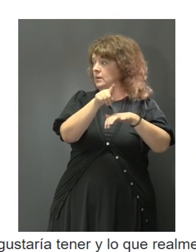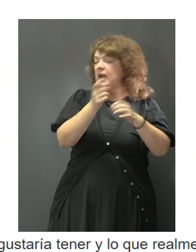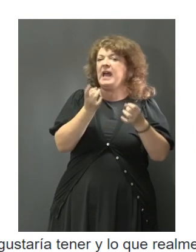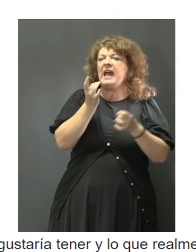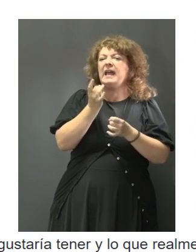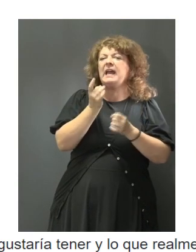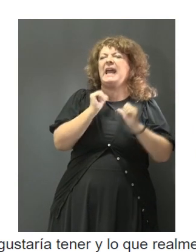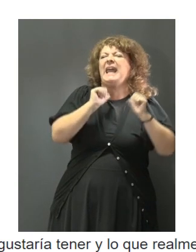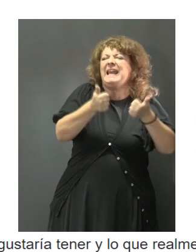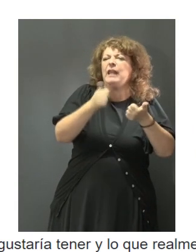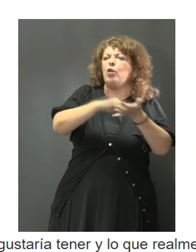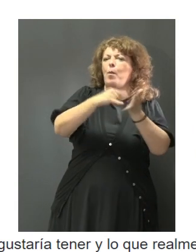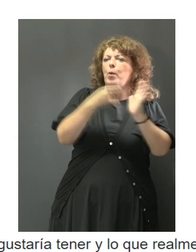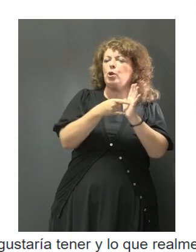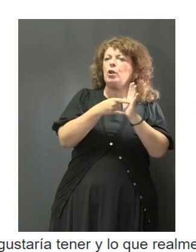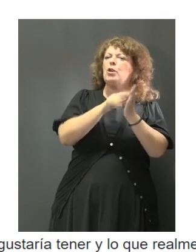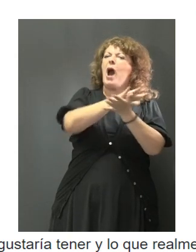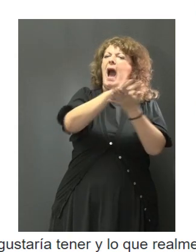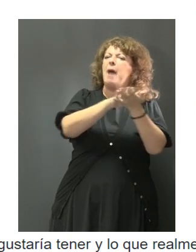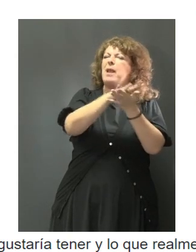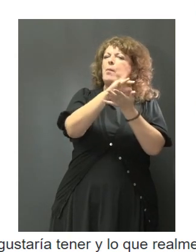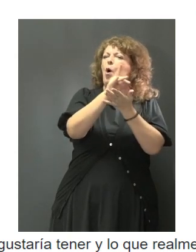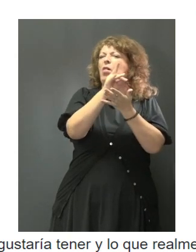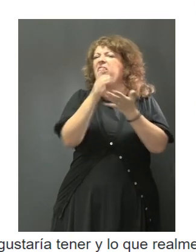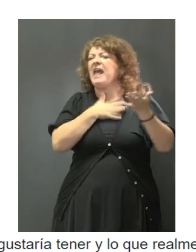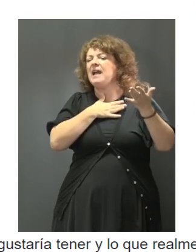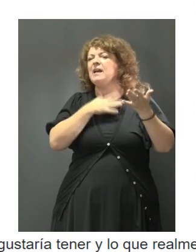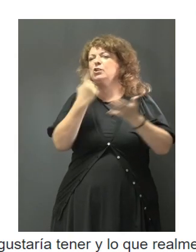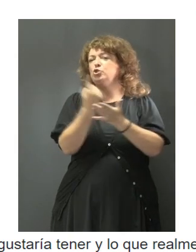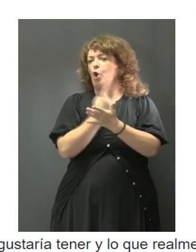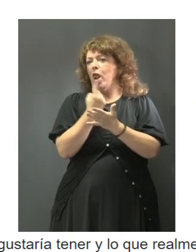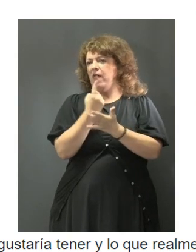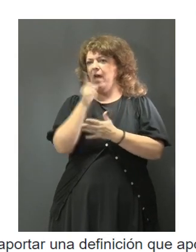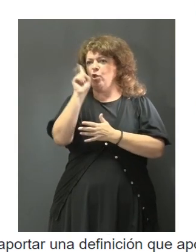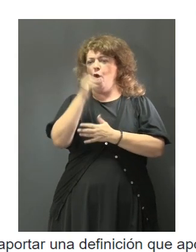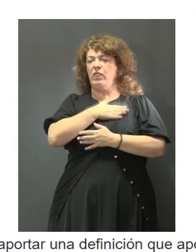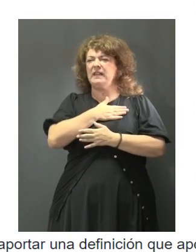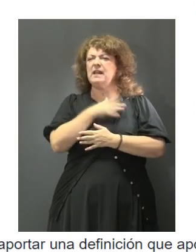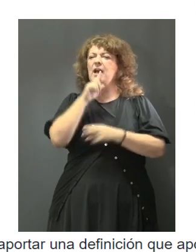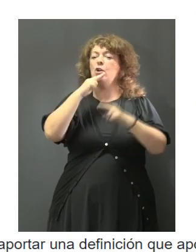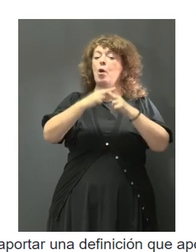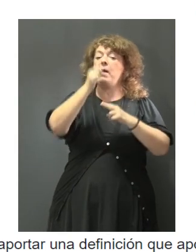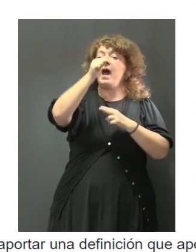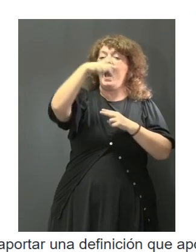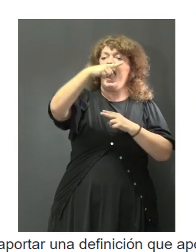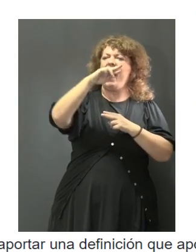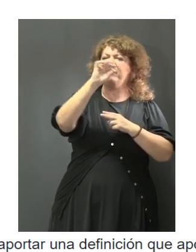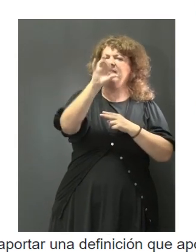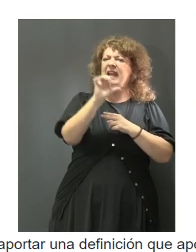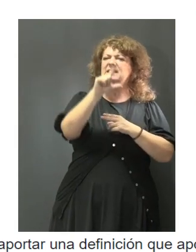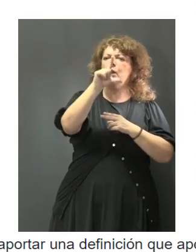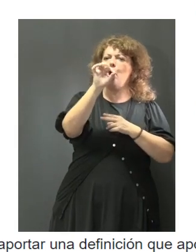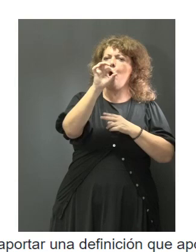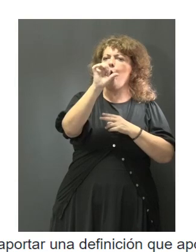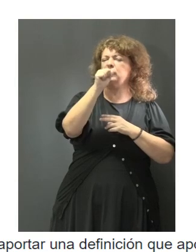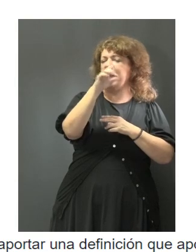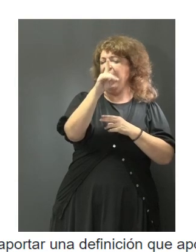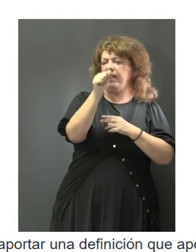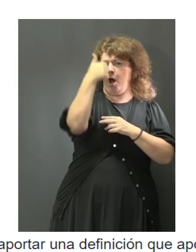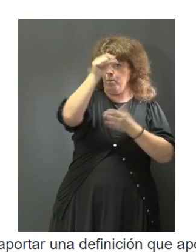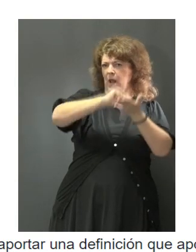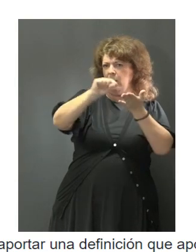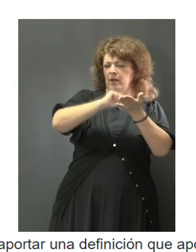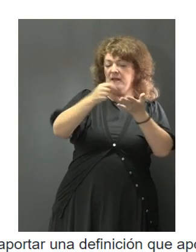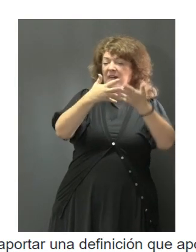inicio del proyecto Hablemos de soledad no deseada, que es el profesor Andrés Losada, y recurrió a